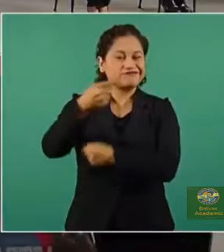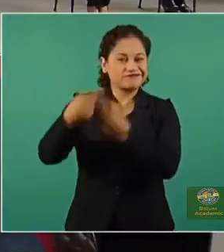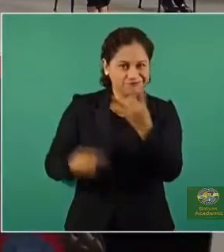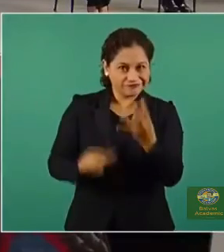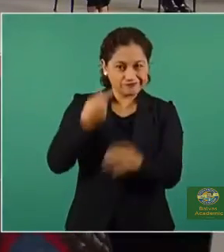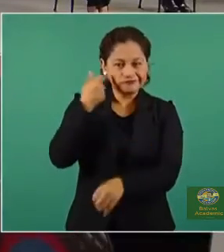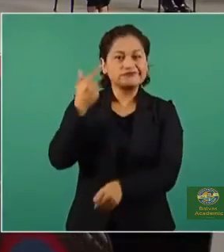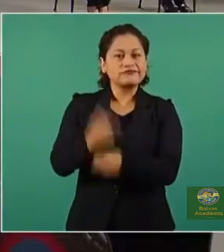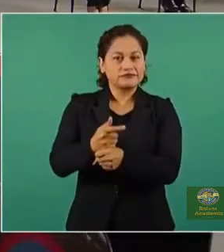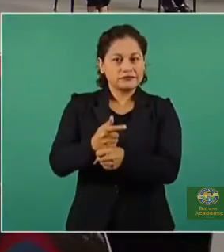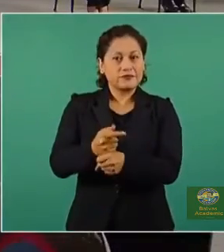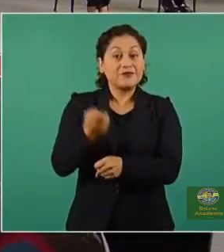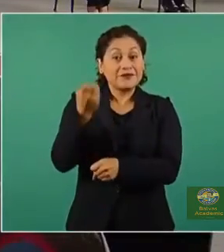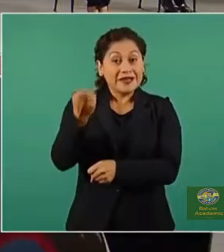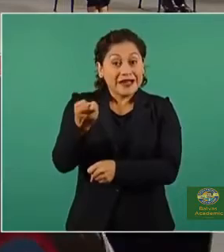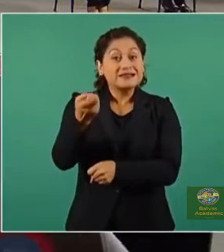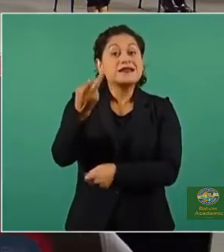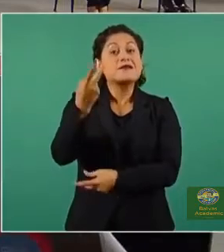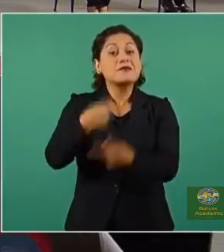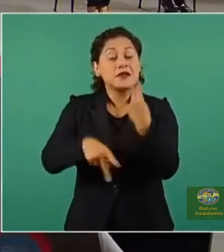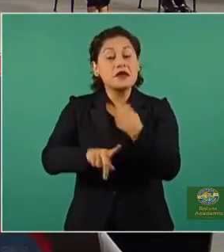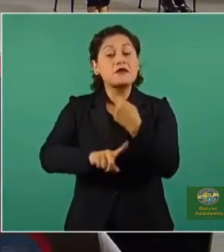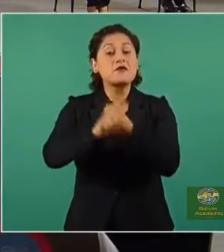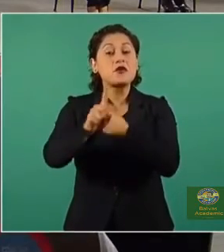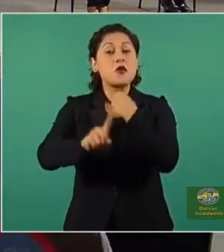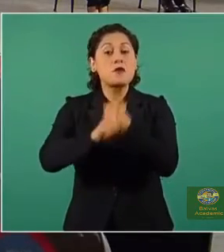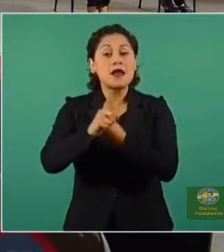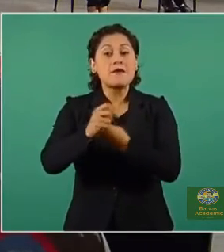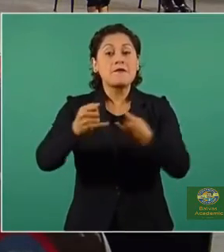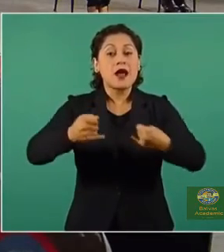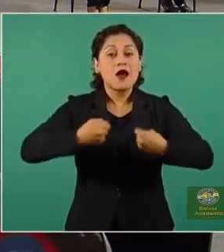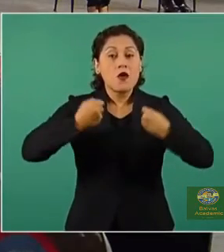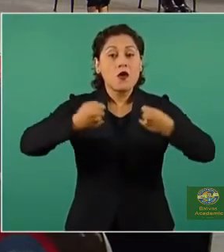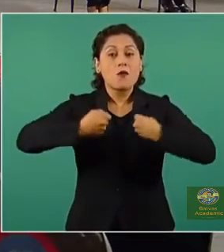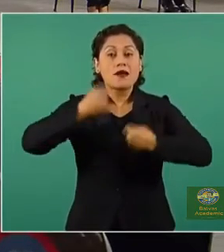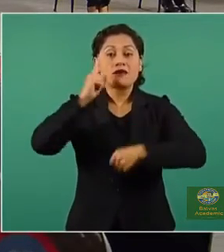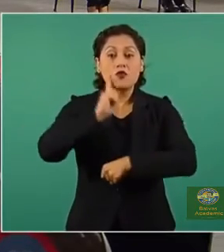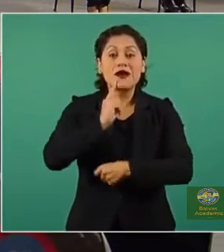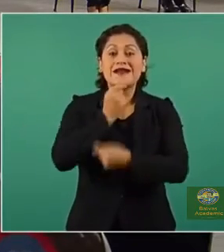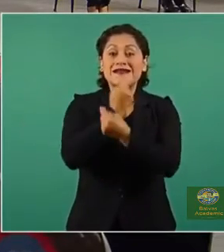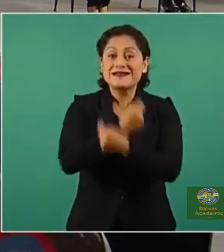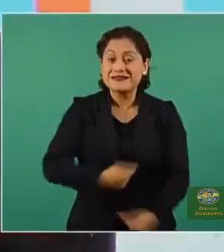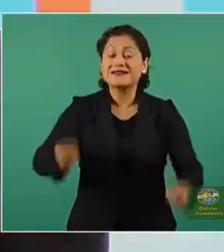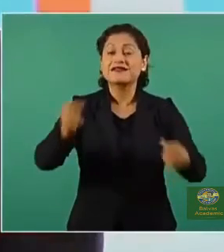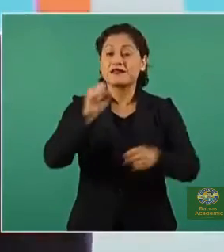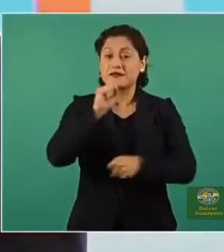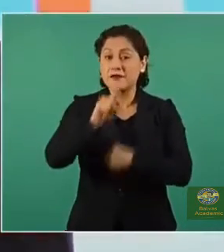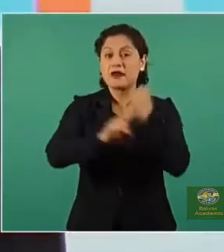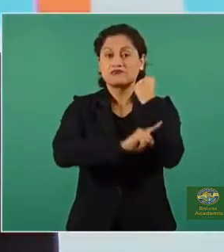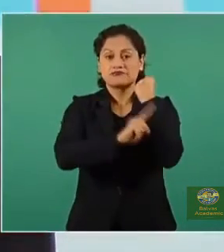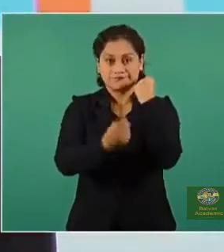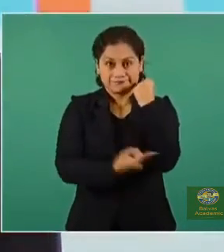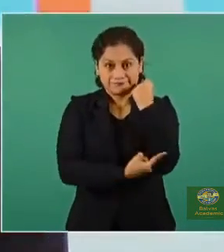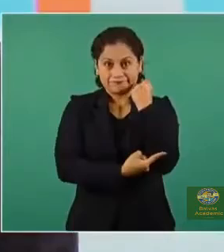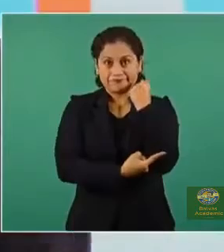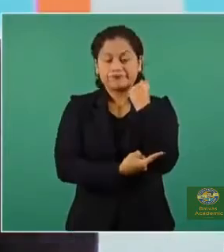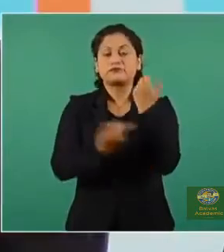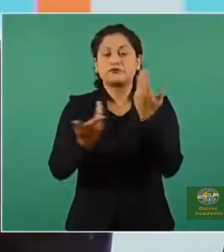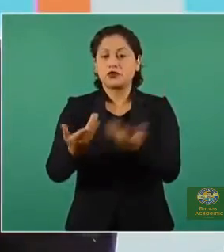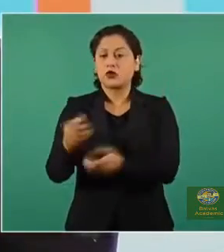al problema de embarazo de niñas y adolescentes. De acuerdo con las estimaciones del Consejo Nacional de